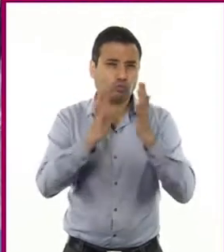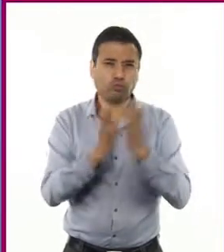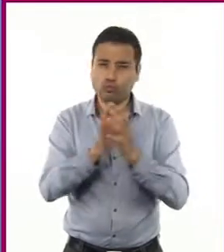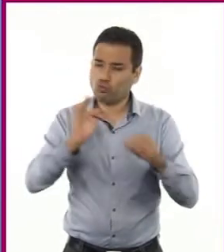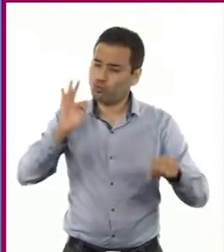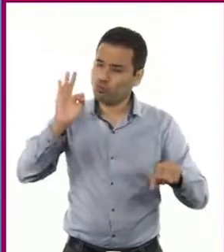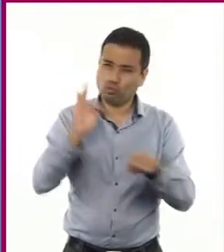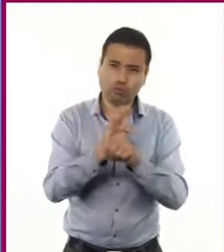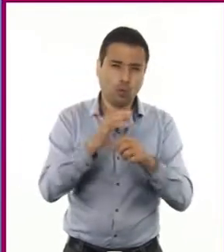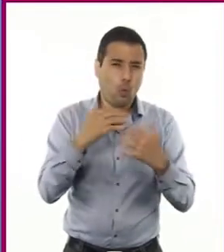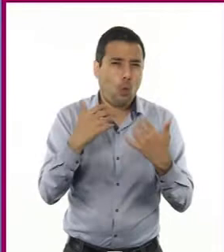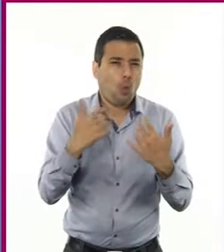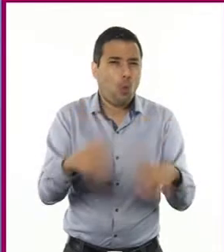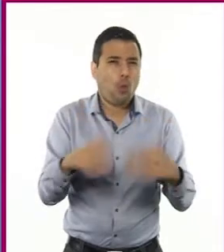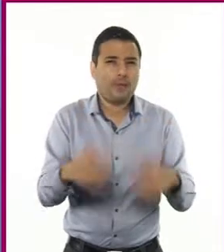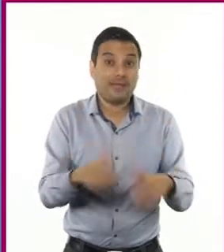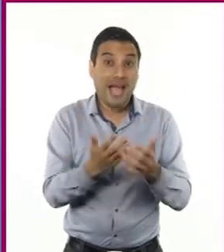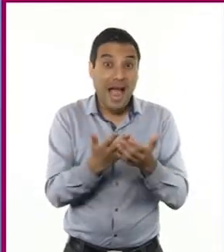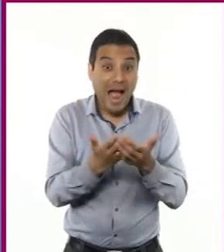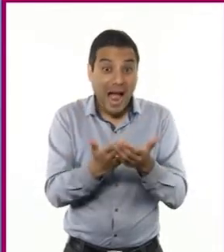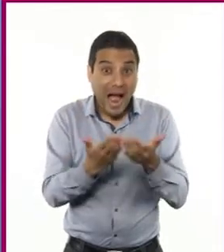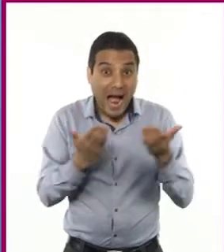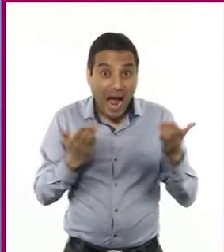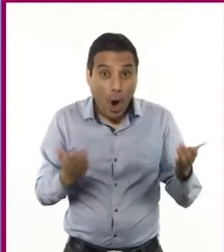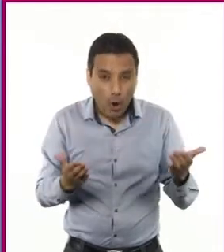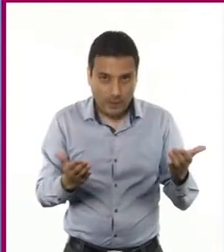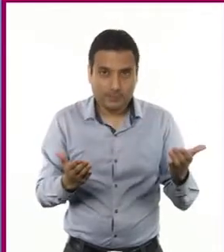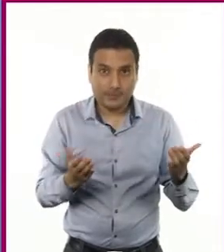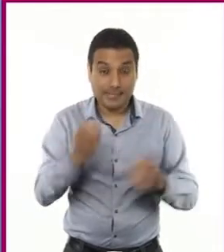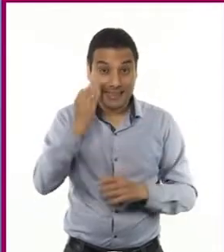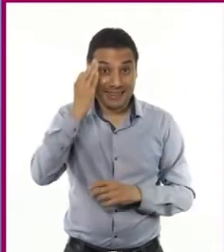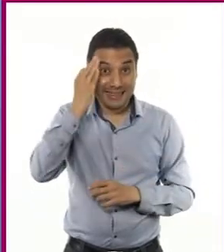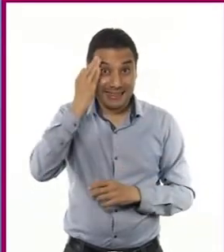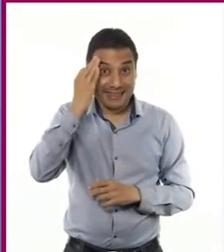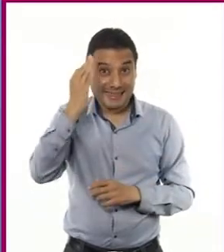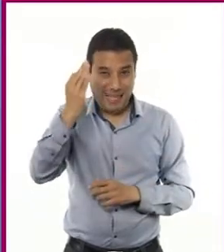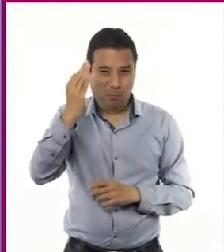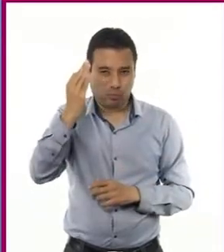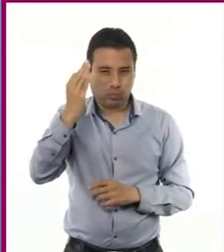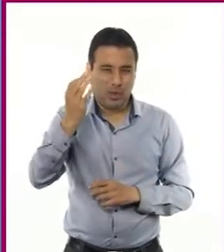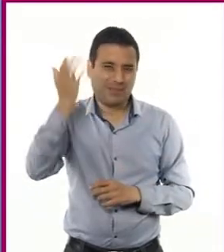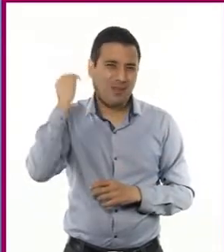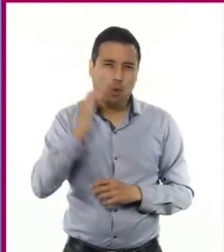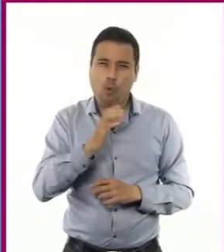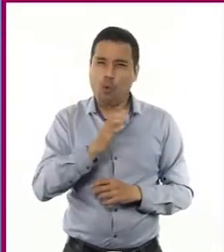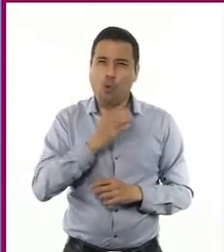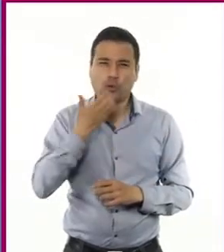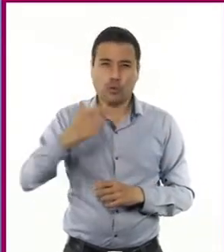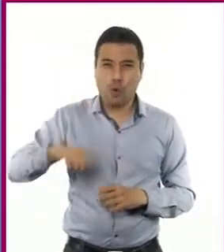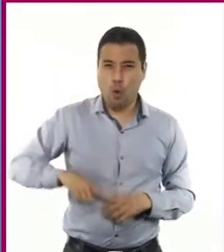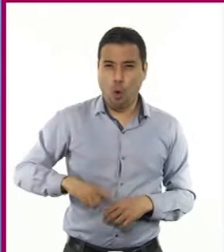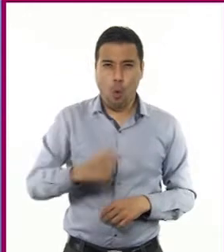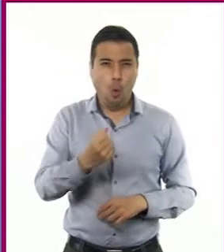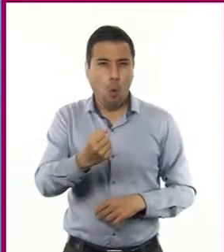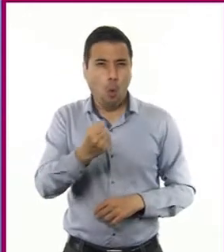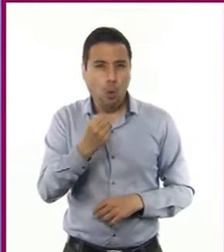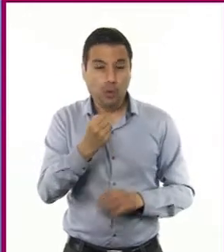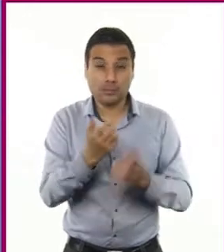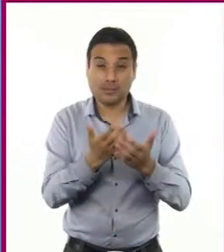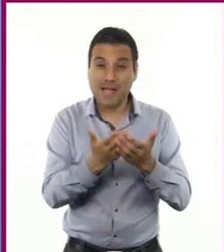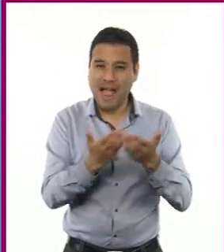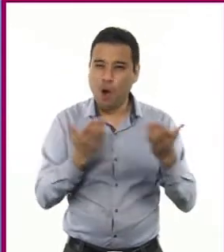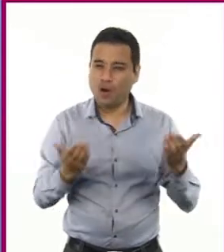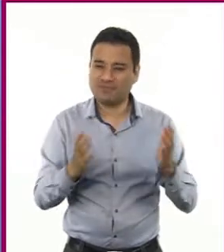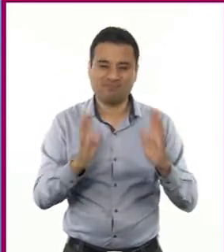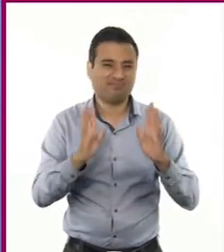vano. Hoy, al cierre de una etapa histórica marcada por el autoritarismo, su figura se levanta de nuevo como un hito que marca el